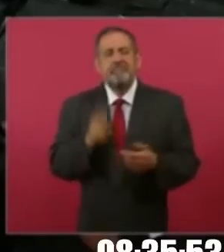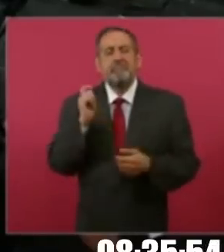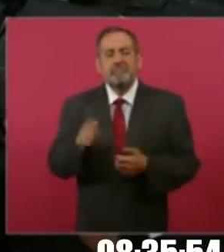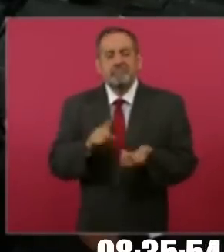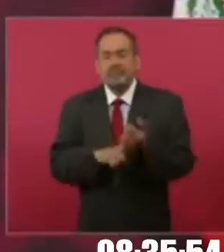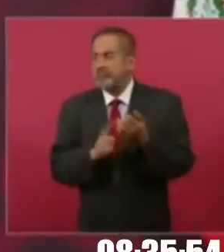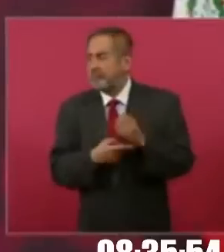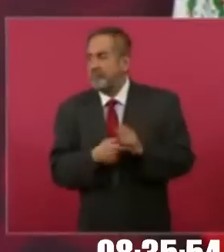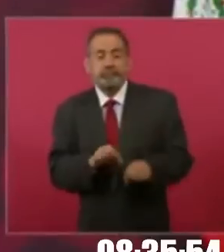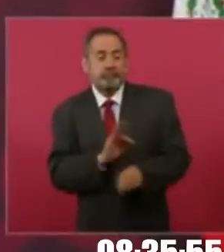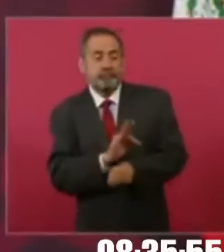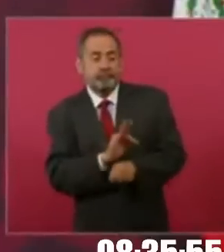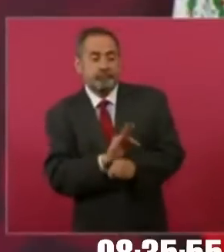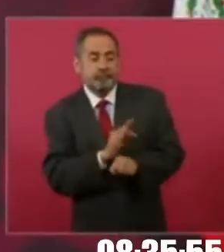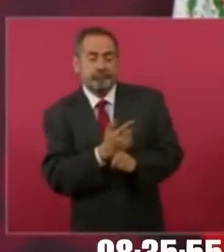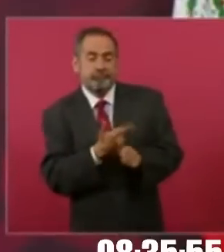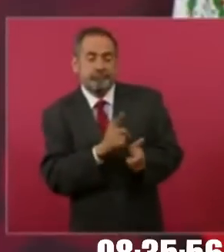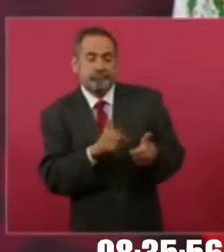encubrimiento